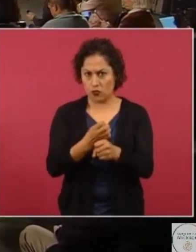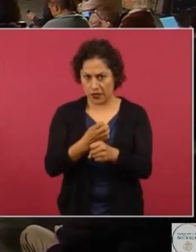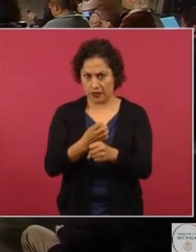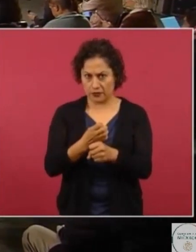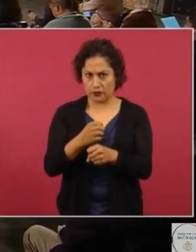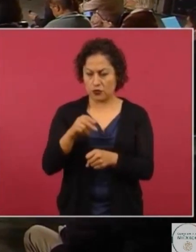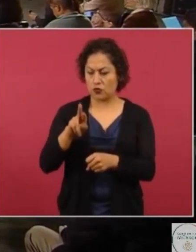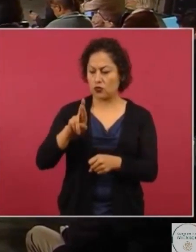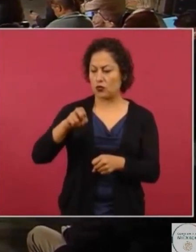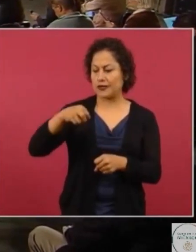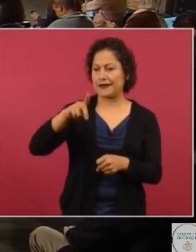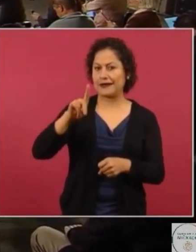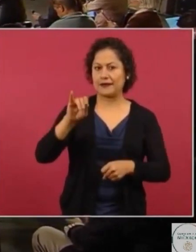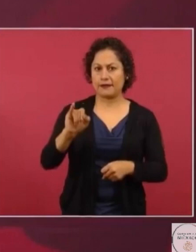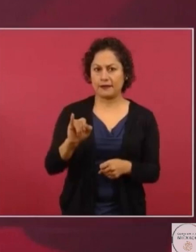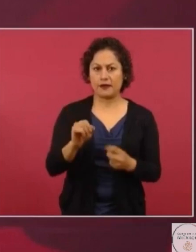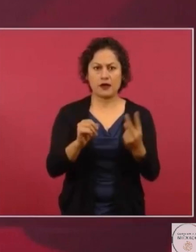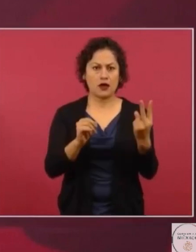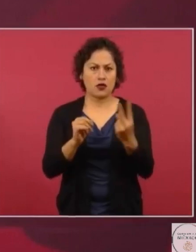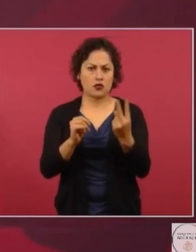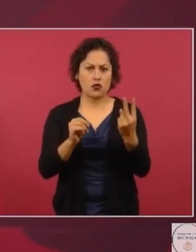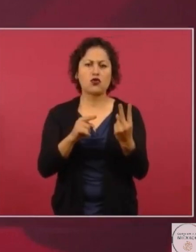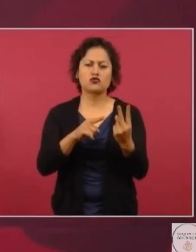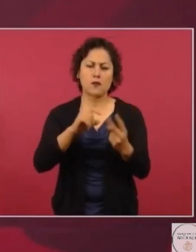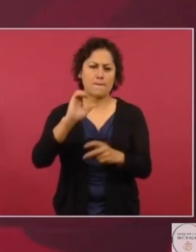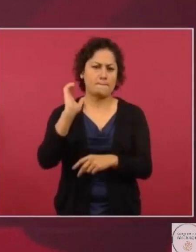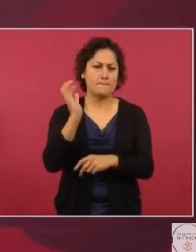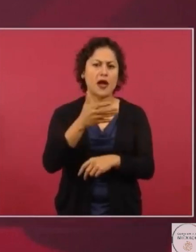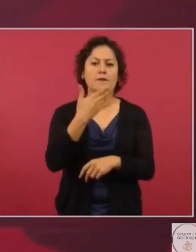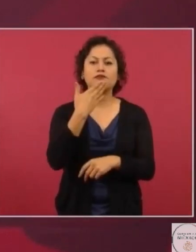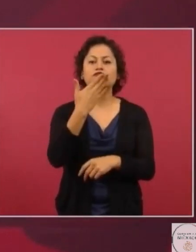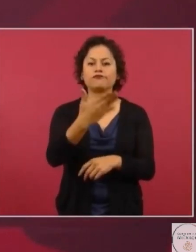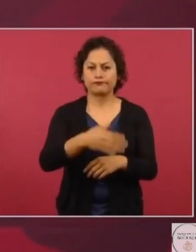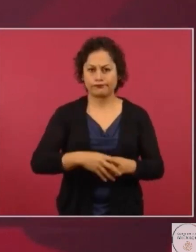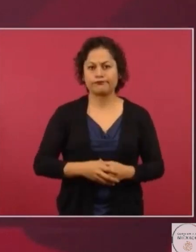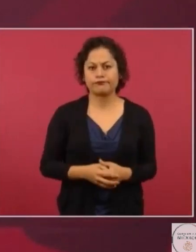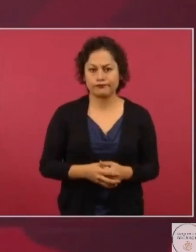Urquidy. Los dos son buenos pitchers